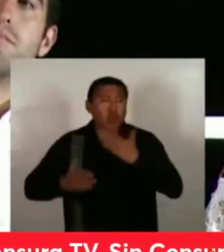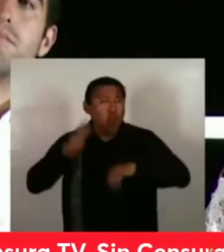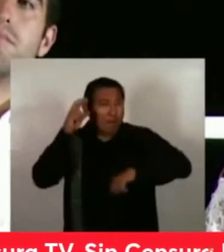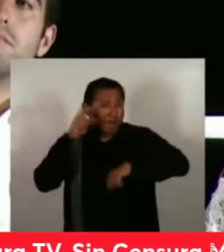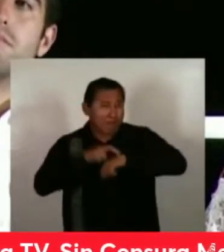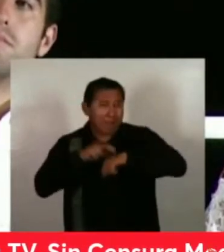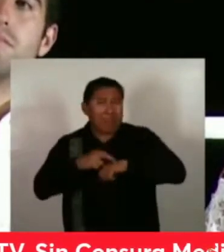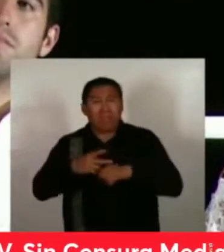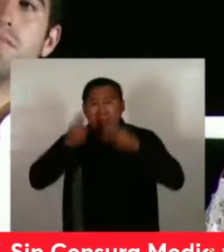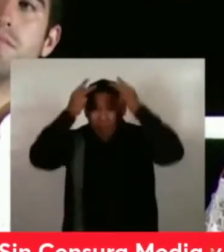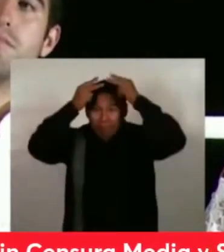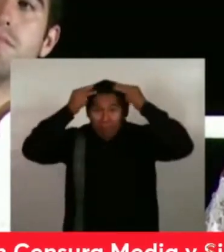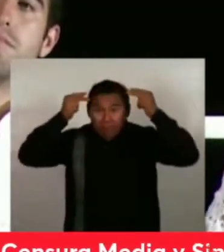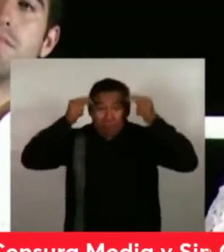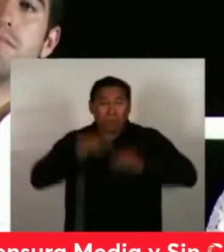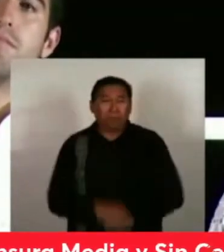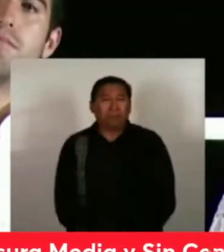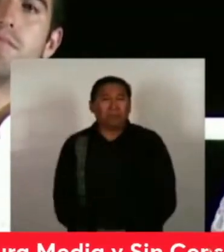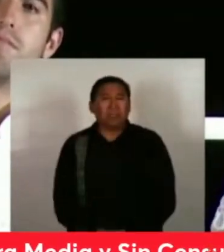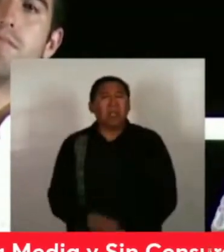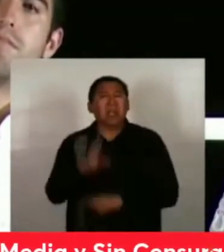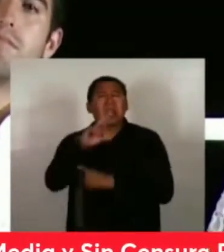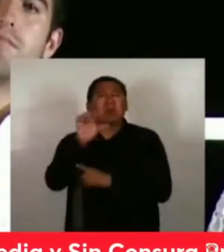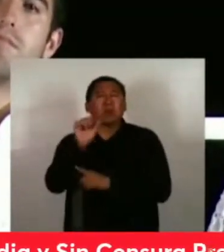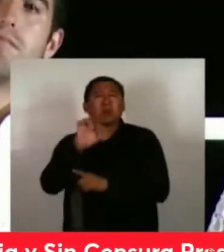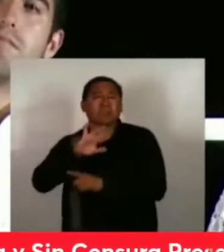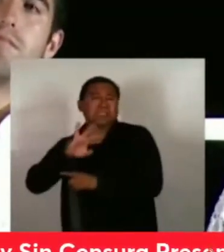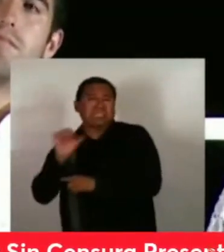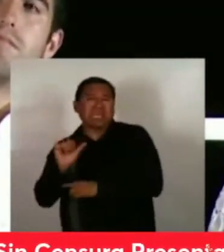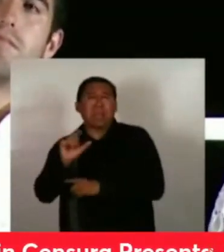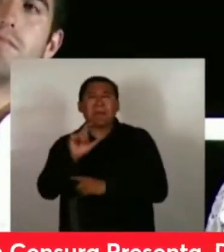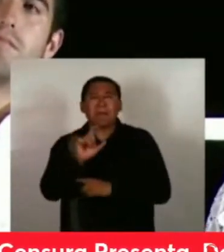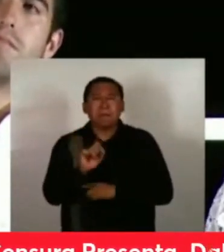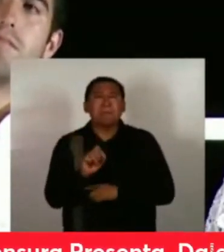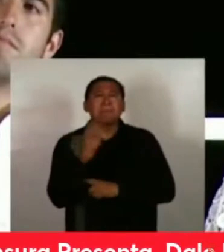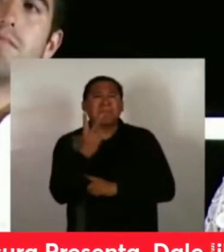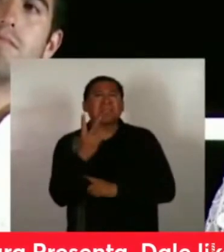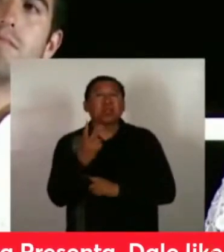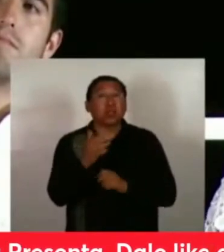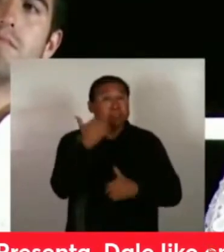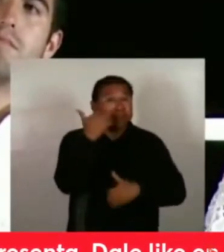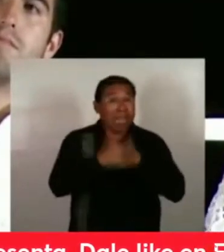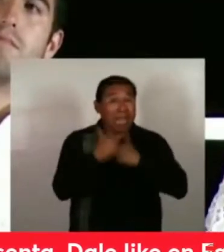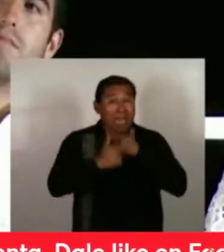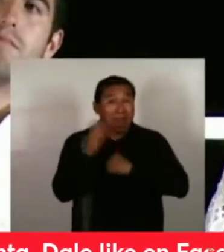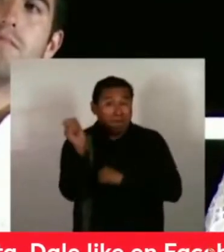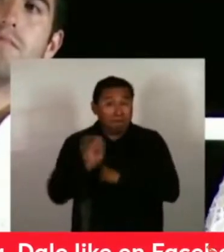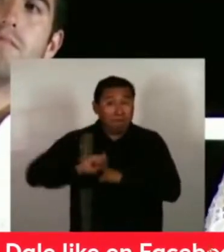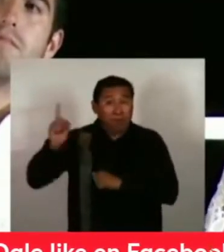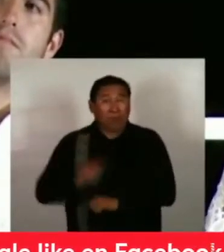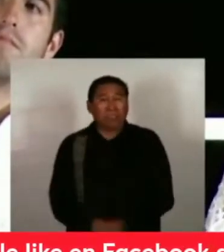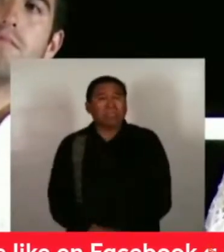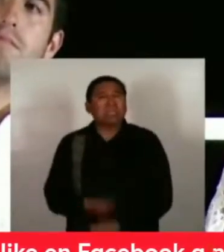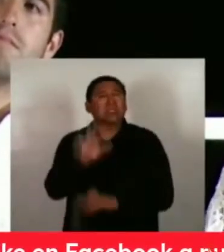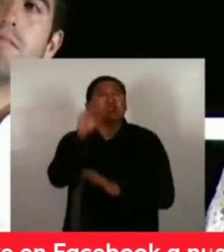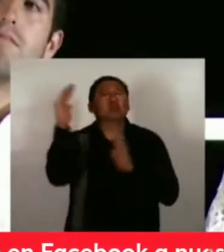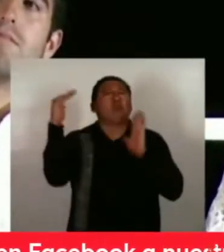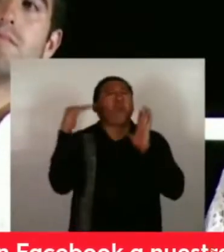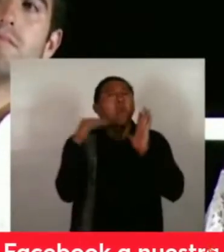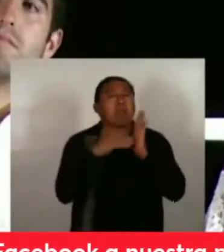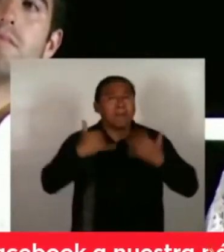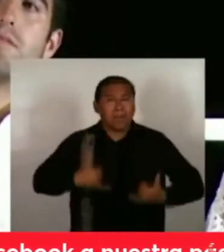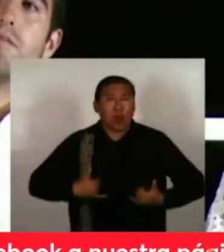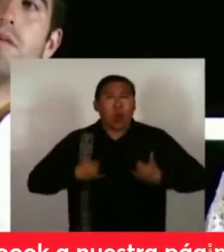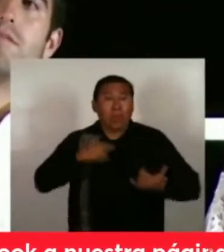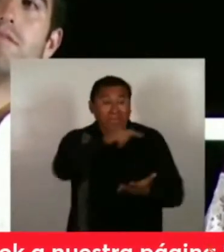y enfermería. Y la Rosario Castellanos tiene 22 carreras. Hoy estudian 50,000 jóvenes